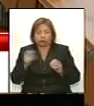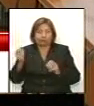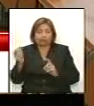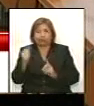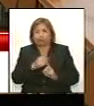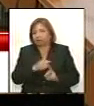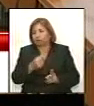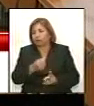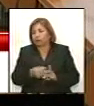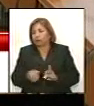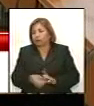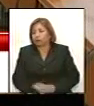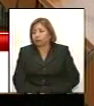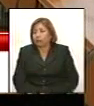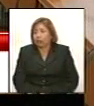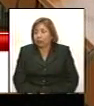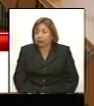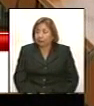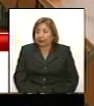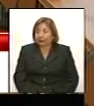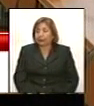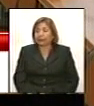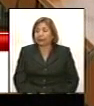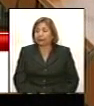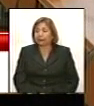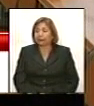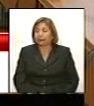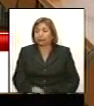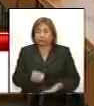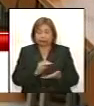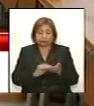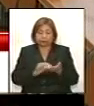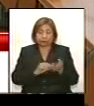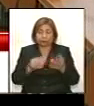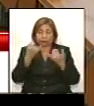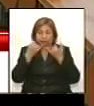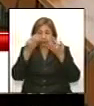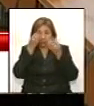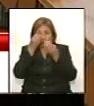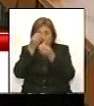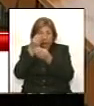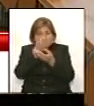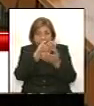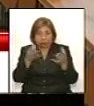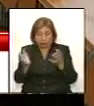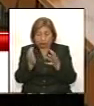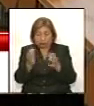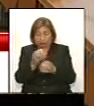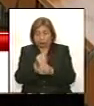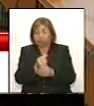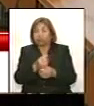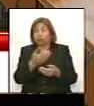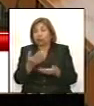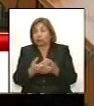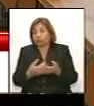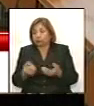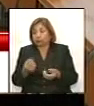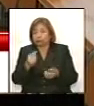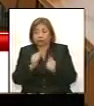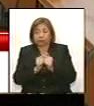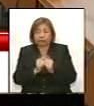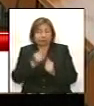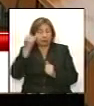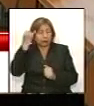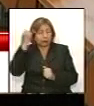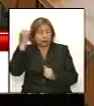violencia. Nosotros vamos a sistematizar la información de esta mesa de trabajo con la idea